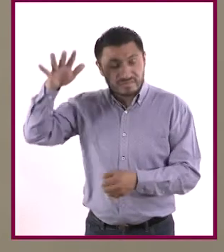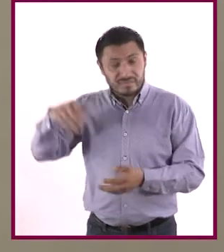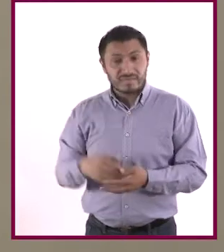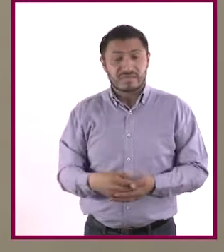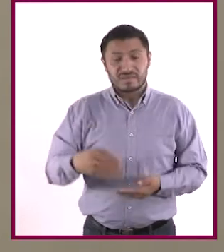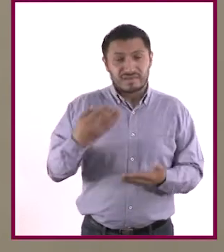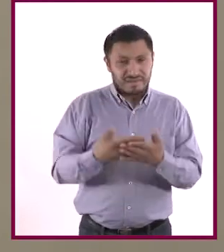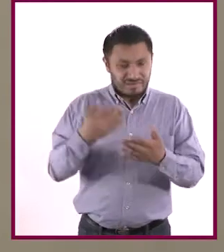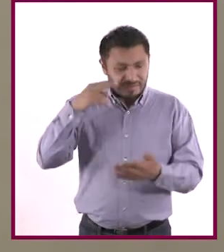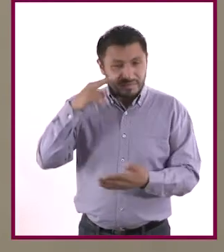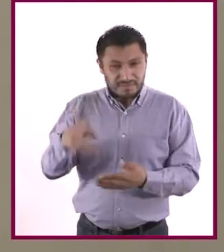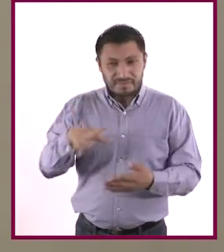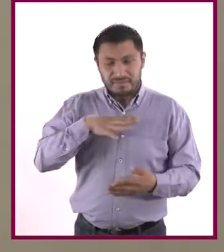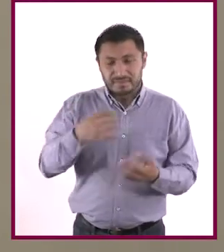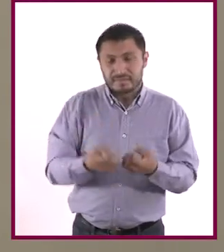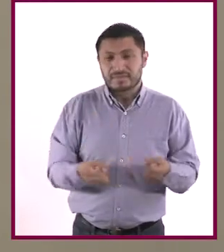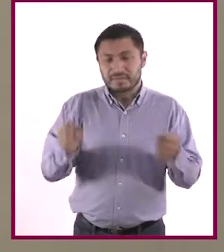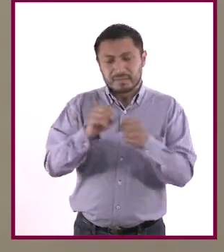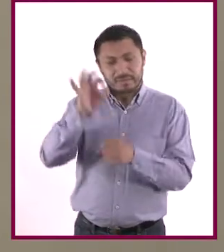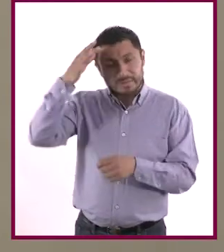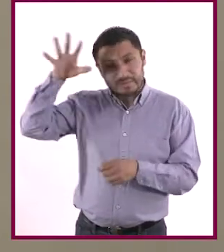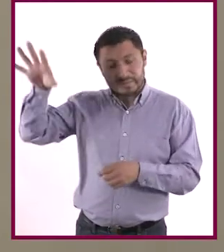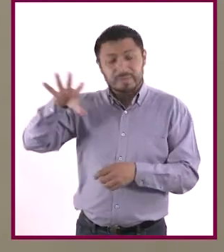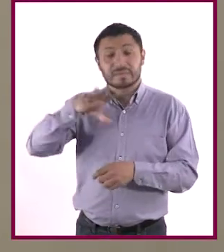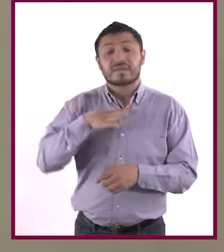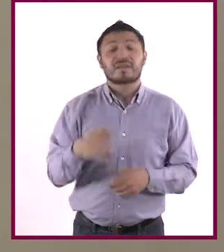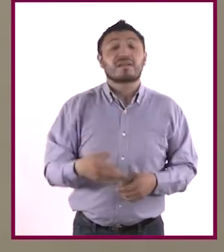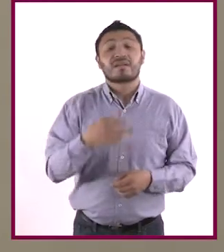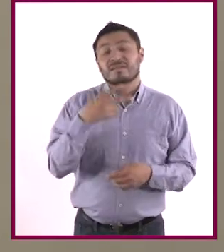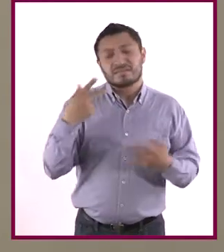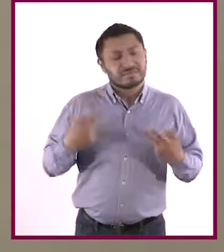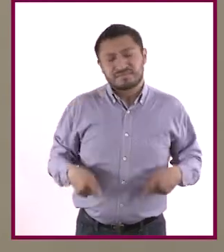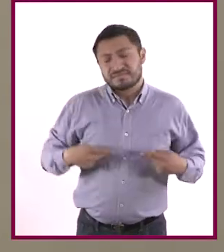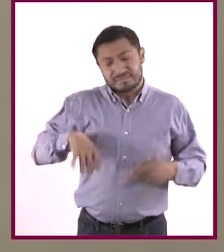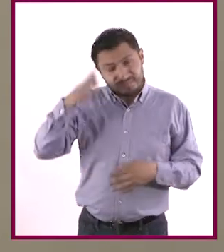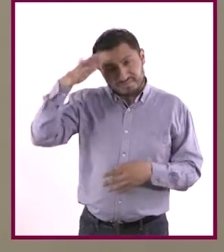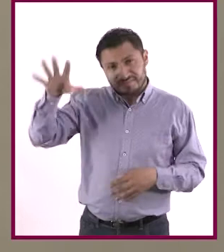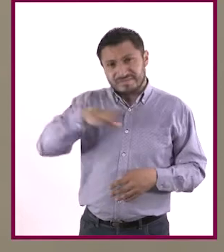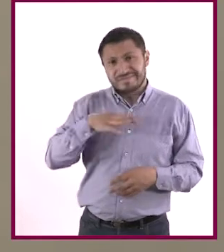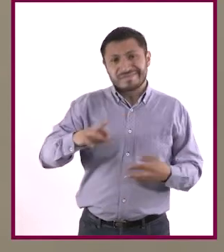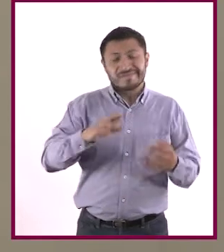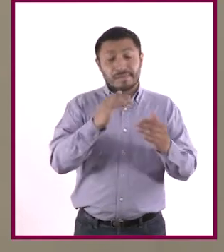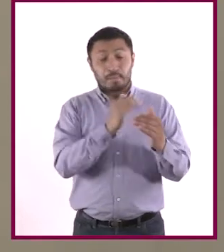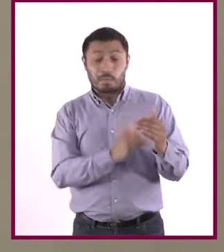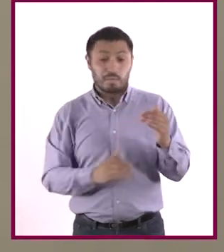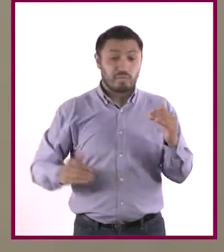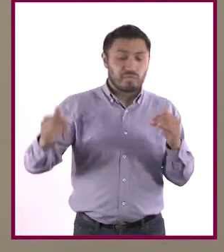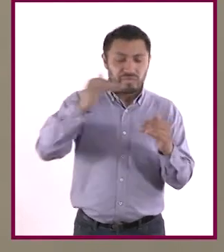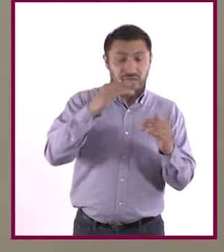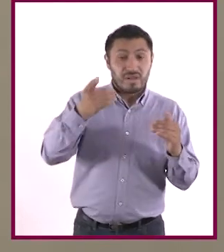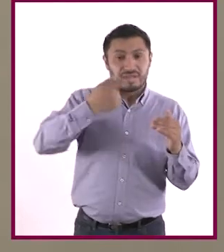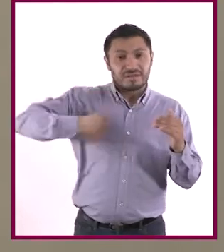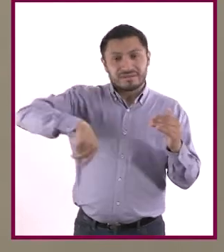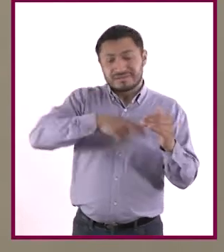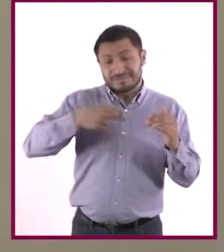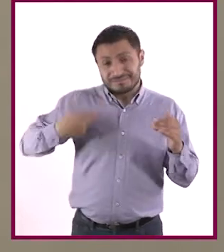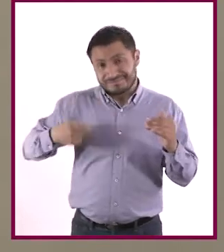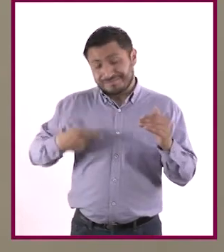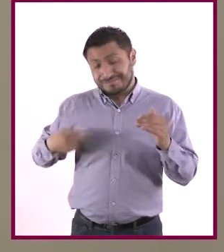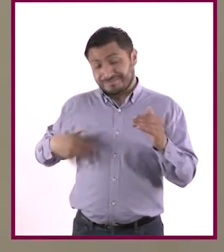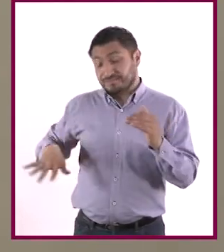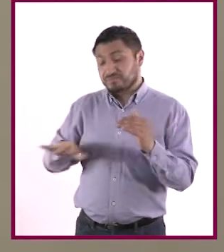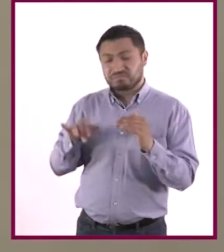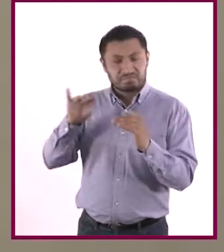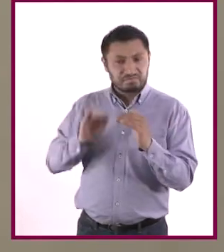vimos, en una sociedad adultocentrista, la o el adulto ejerce una relación de poder sobre personas de menor edad, y el grupo